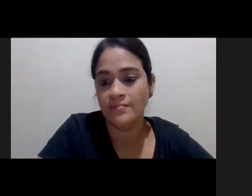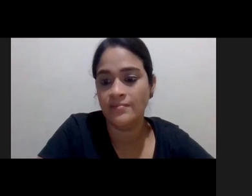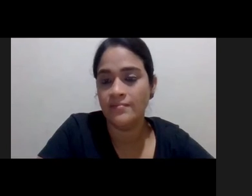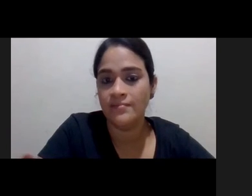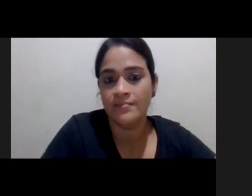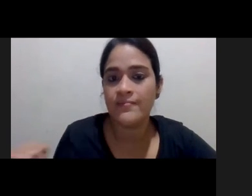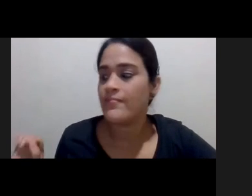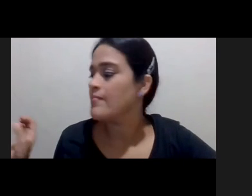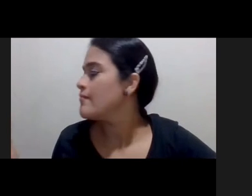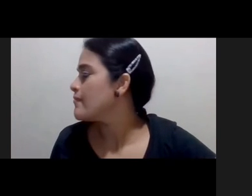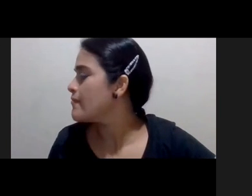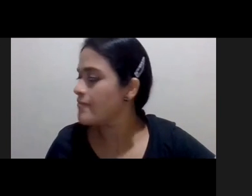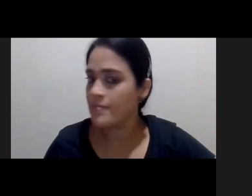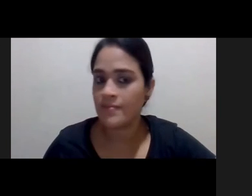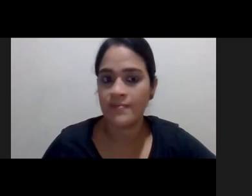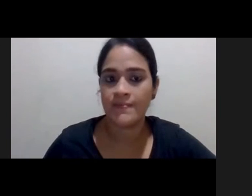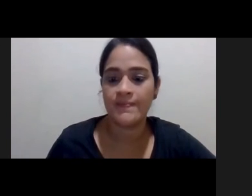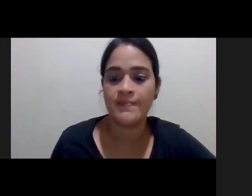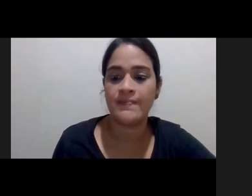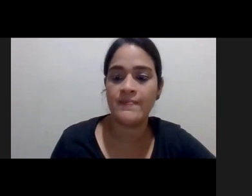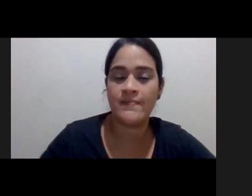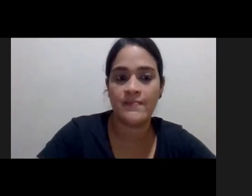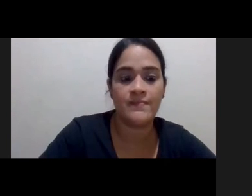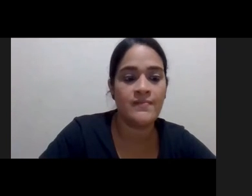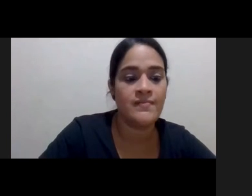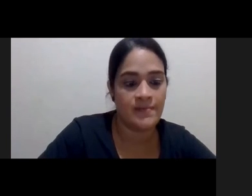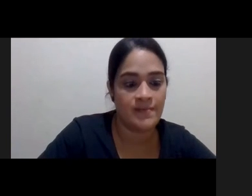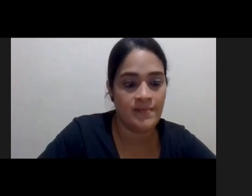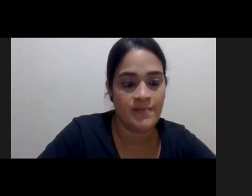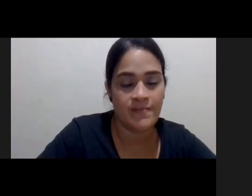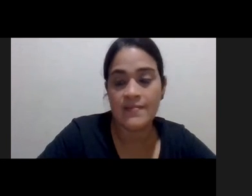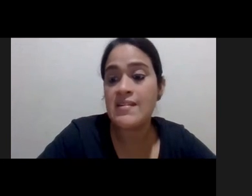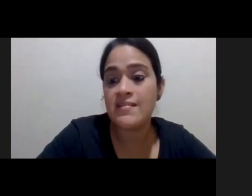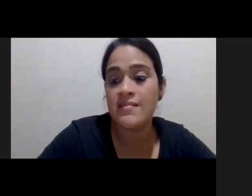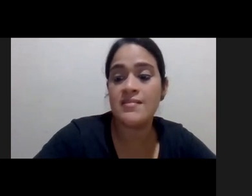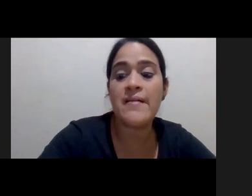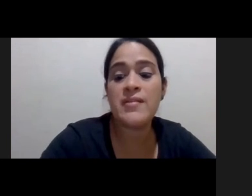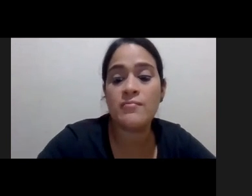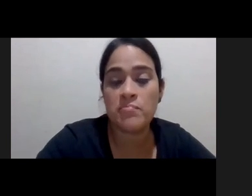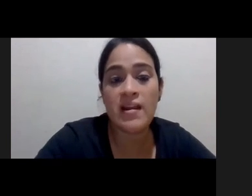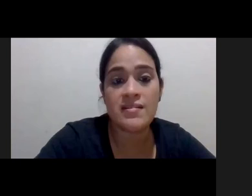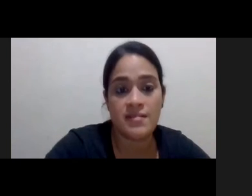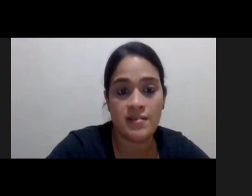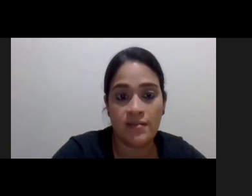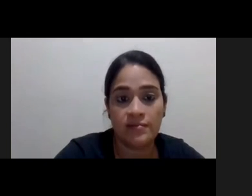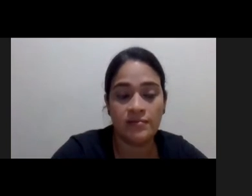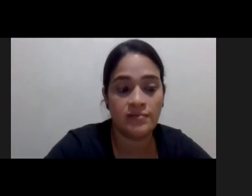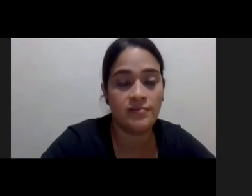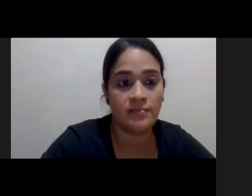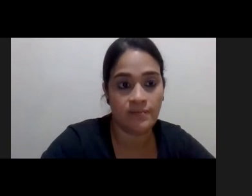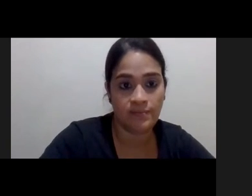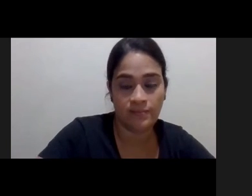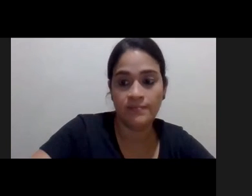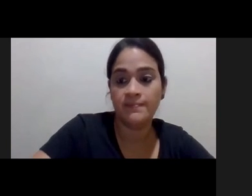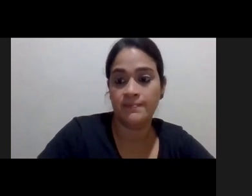teléfono. Ah, sí, una última duda. Usted, a lo largo de la semana, yo tengo que completar